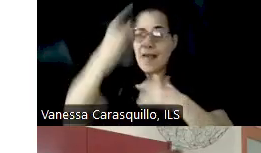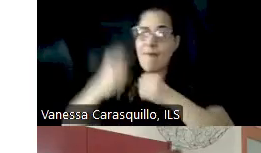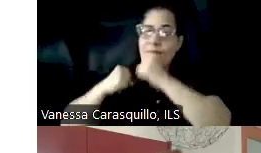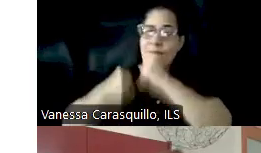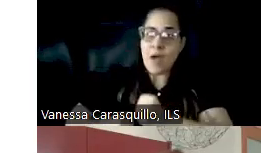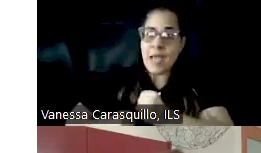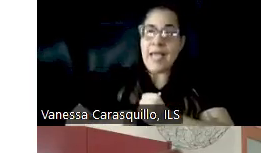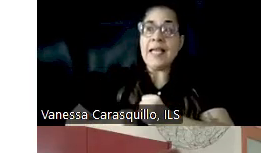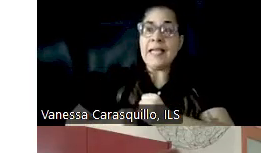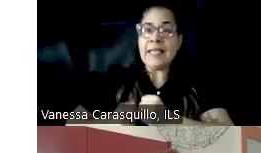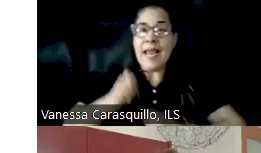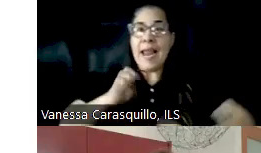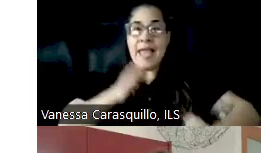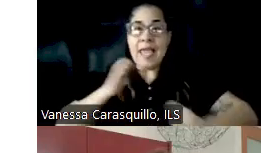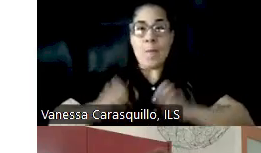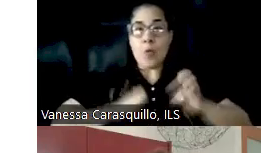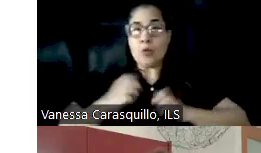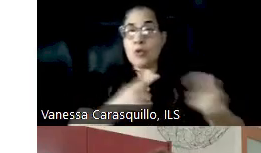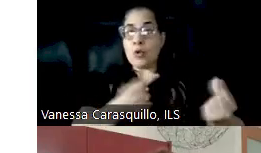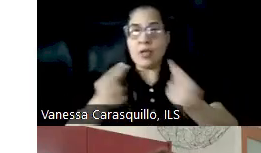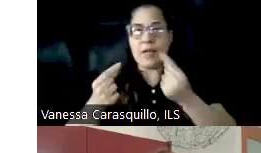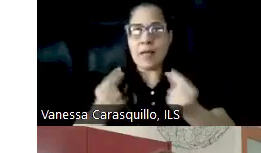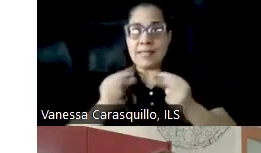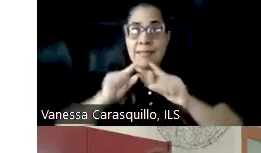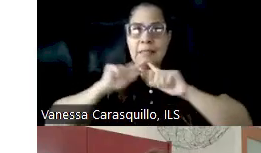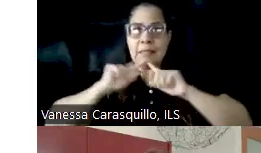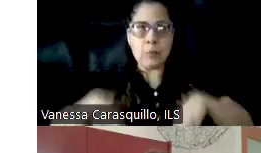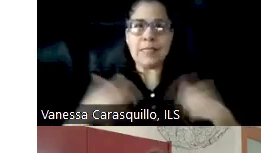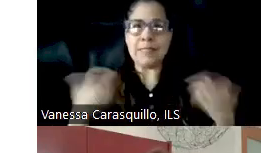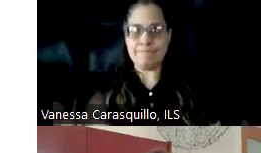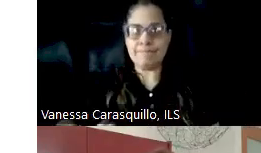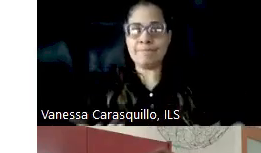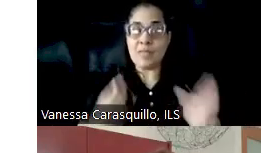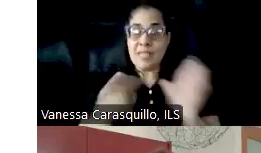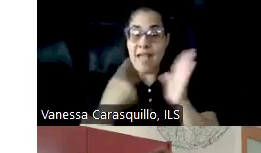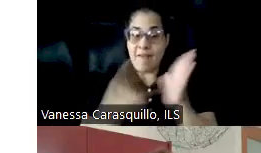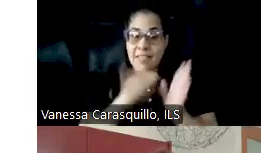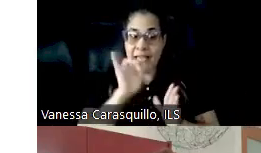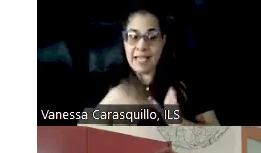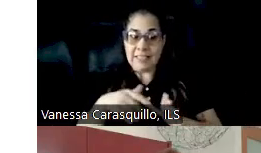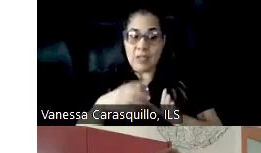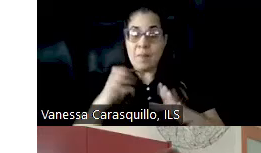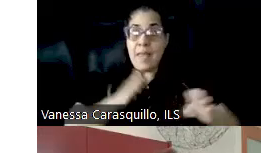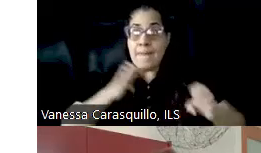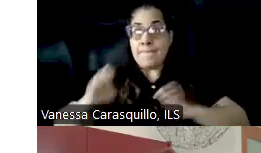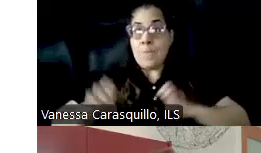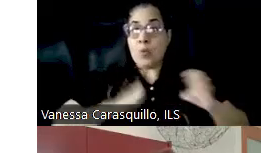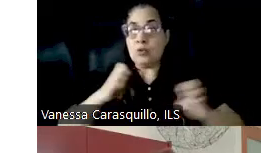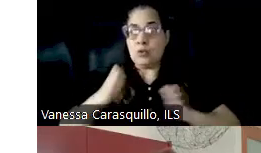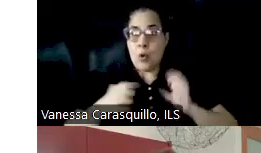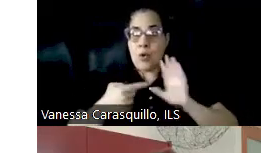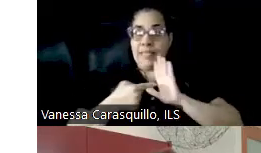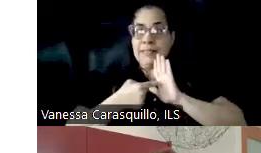respuesta emocional ante lo que está viviendo. Y a veces esta respuesta emocional llega